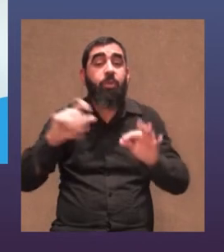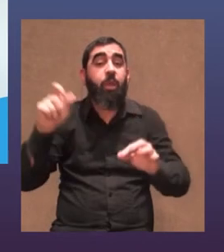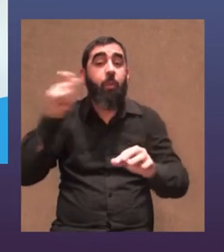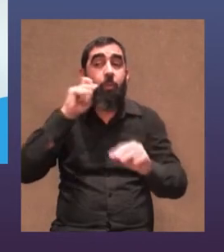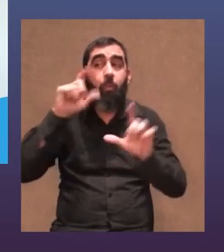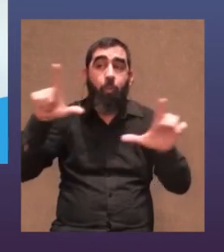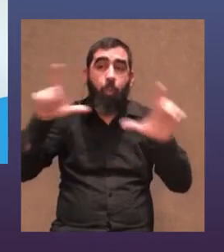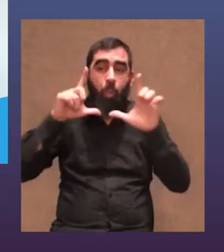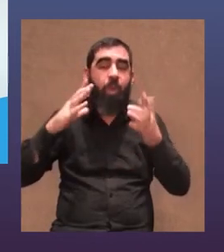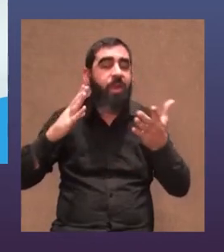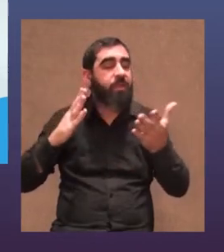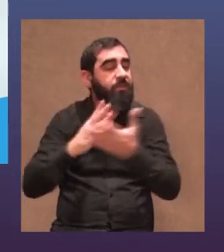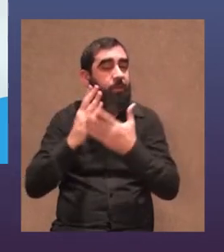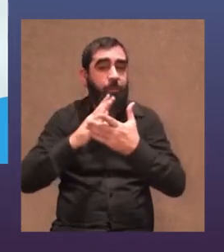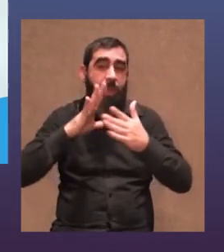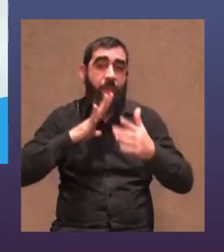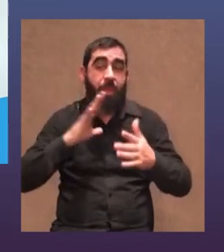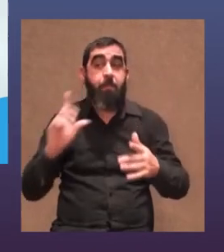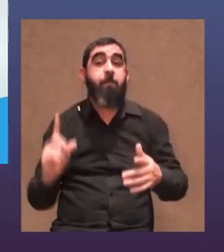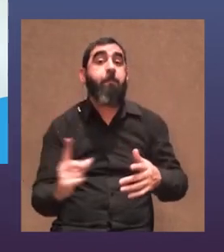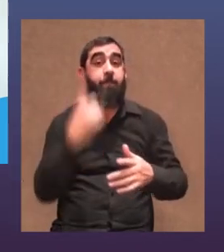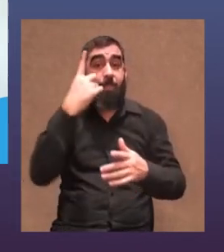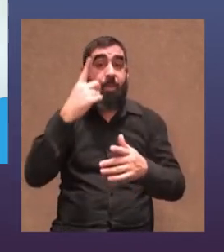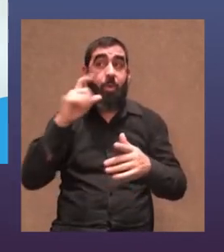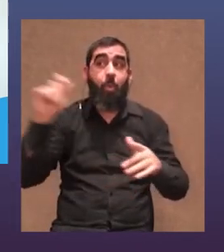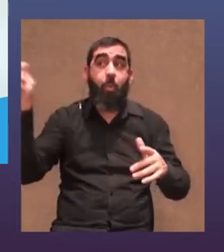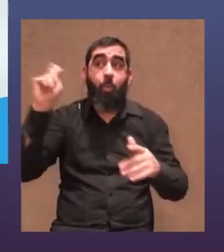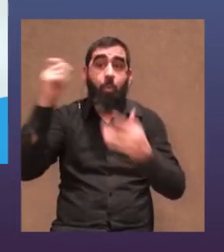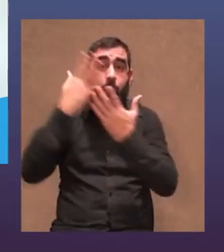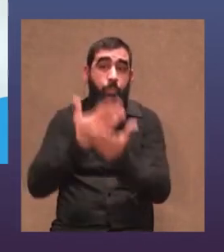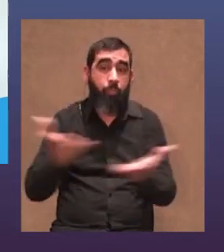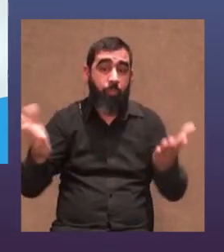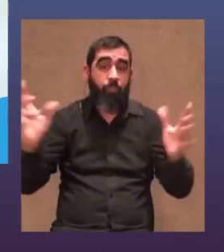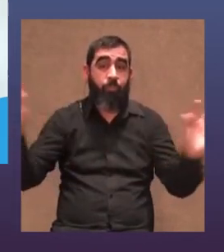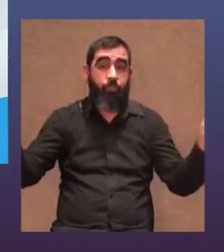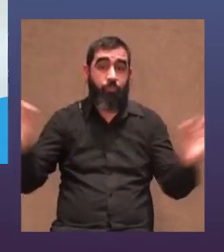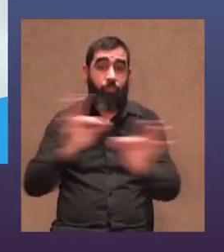siempre existió. Es más, primero existió la música popular.